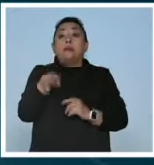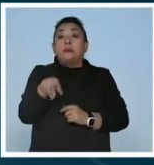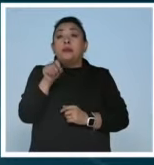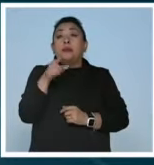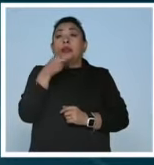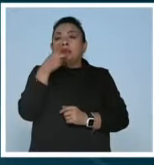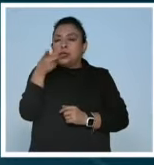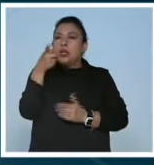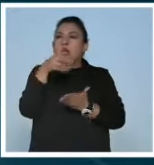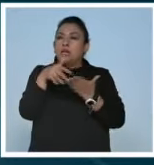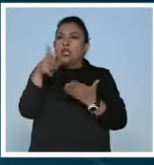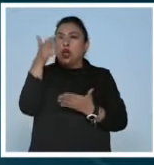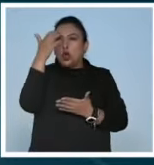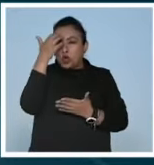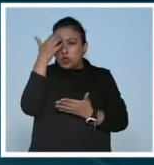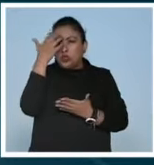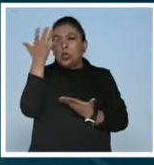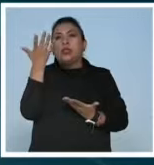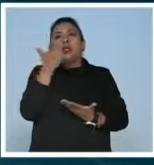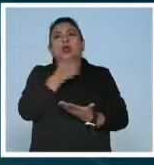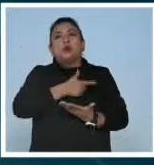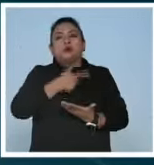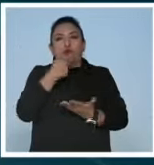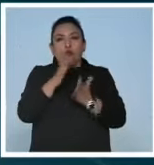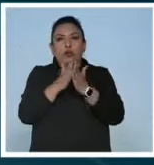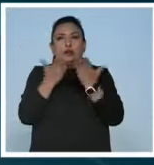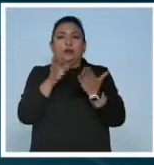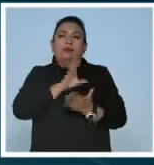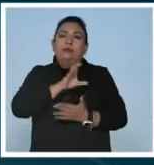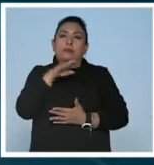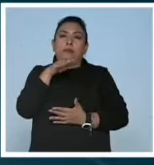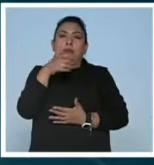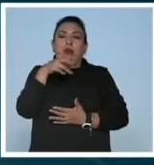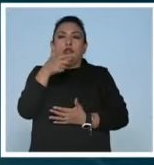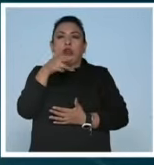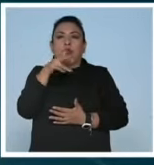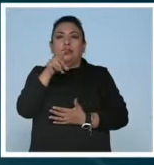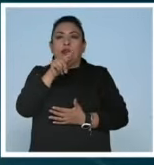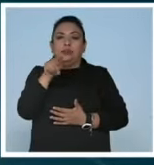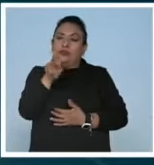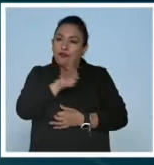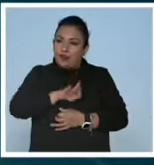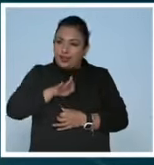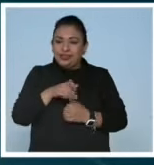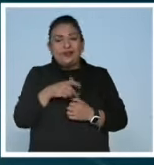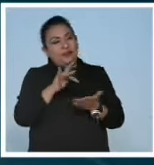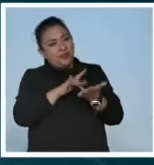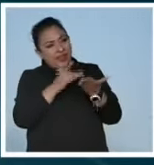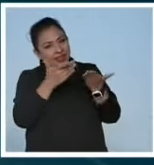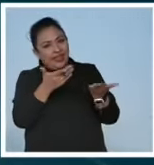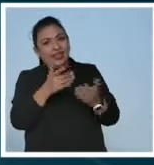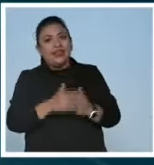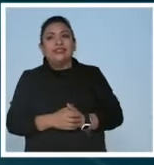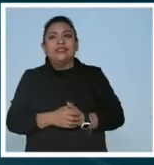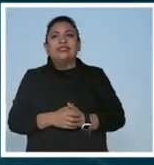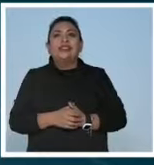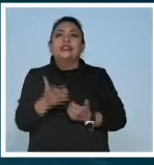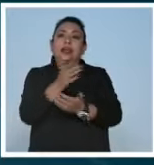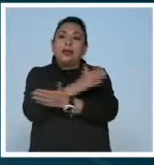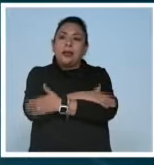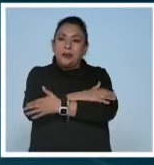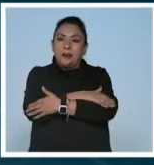de leerte y conocerte y habernos conquistado con tu obra, nuestra querida Margo Glantz, muchas, muchas felicidades. Muchas gracias, Laura. Buenas Un noches. Gran